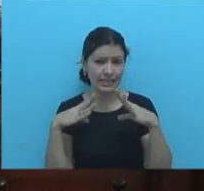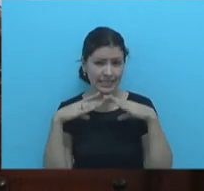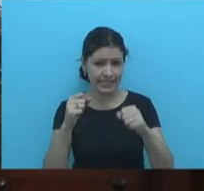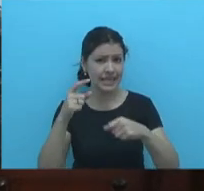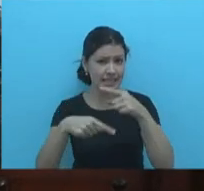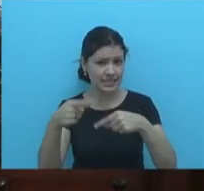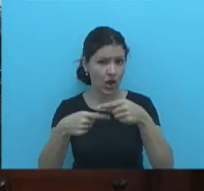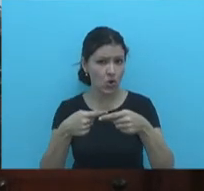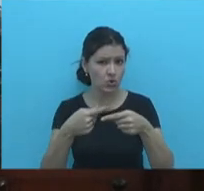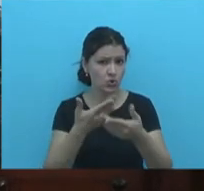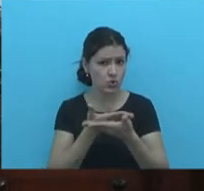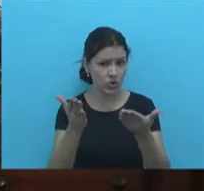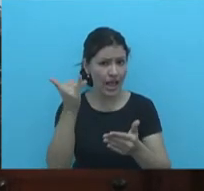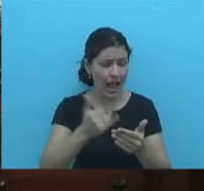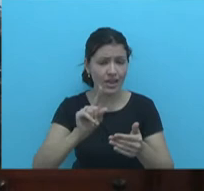Desarrollo Social y las otras que no.